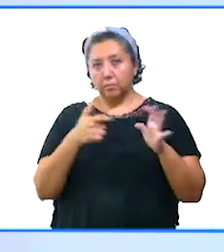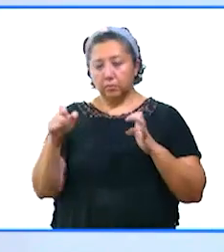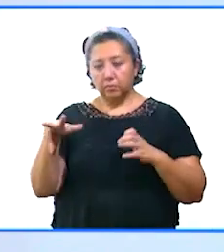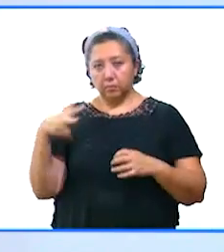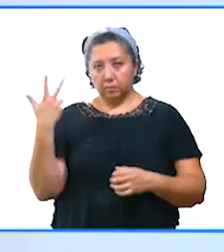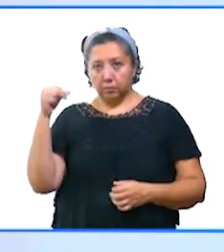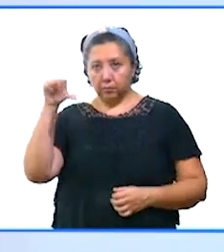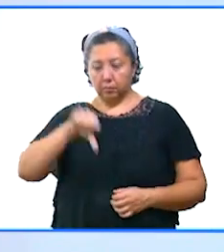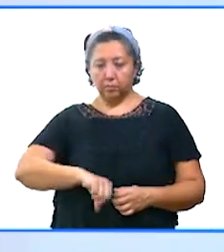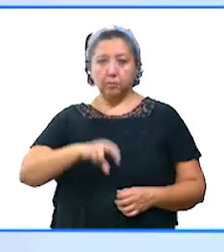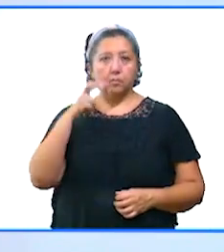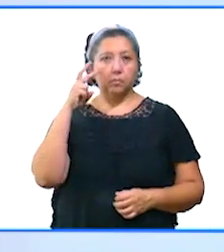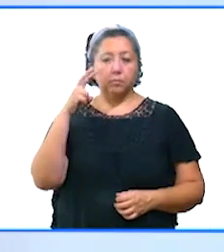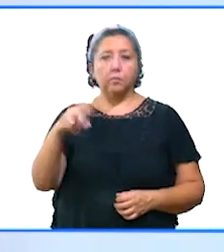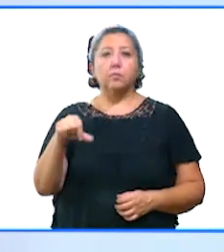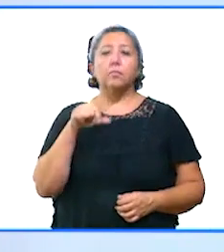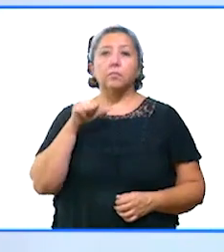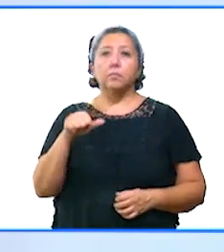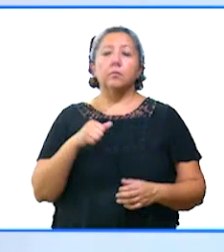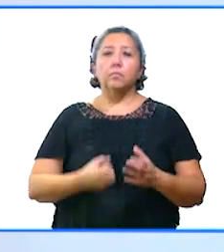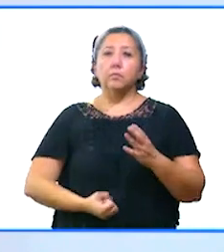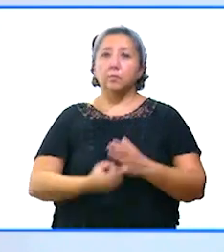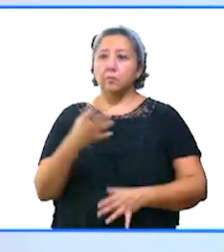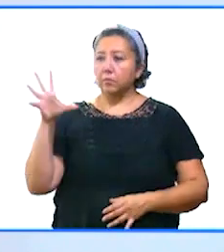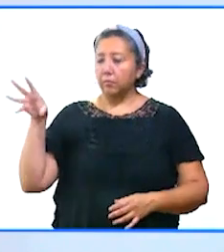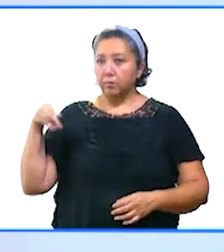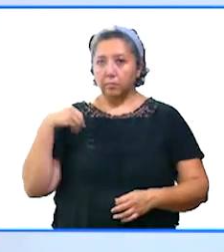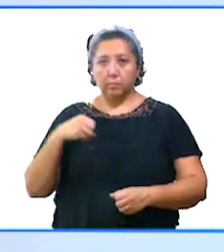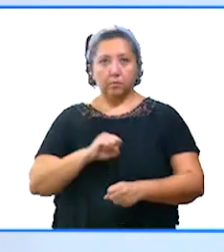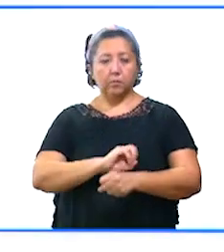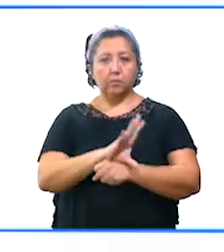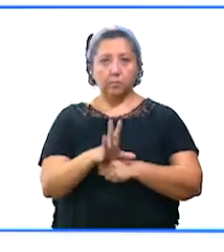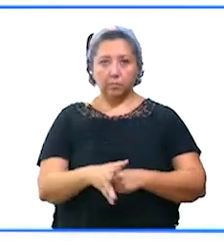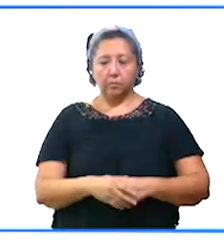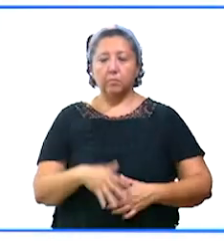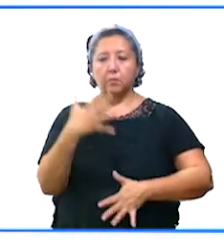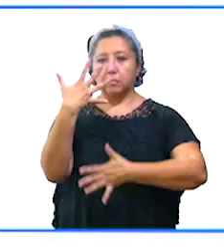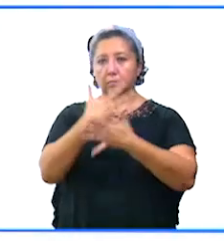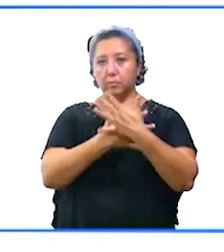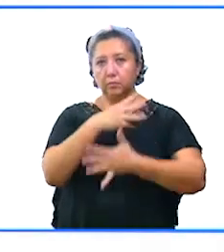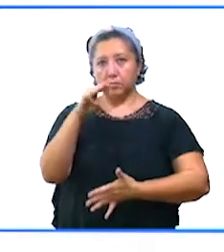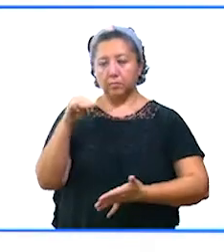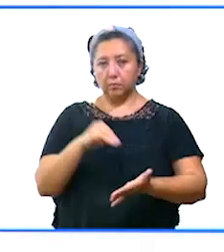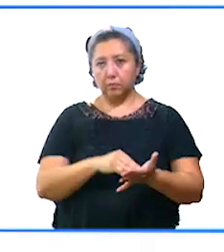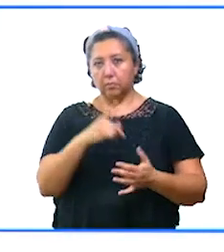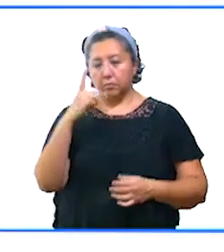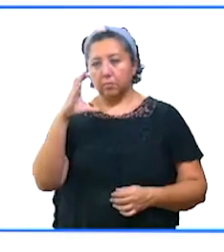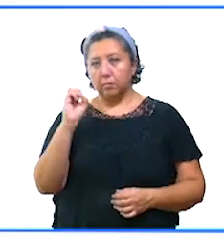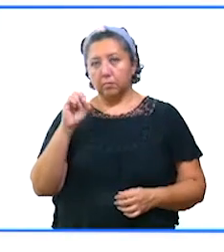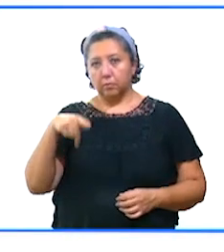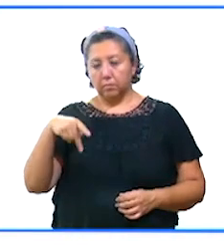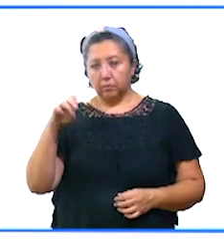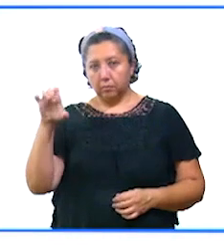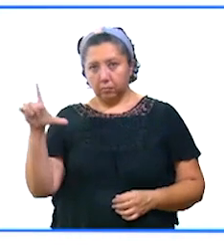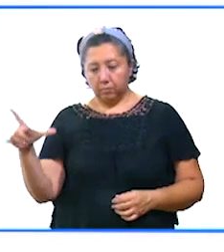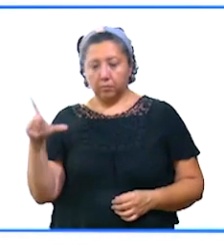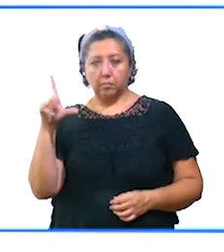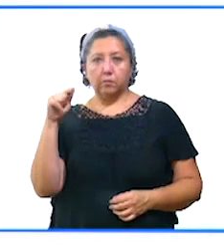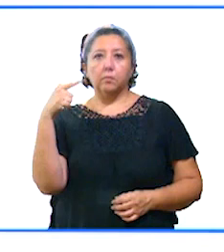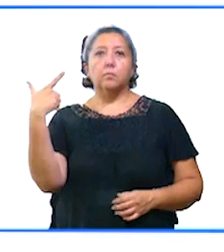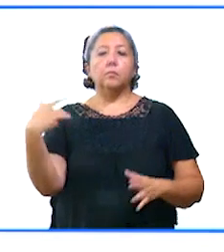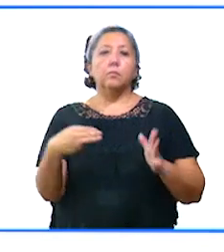77.713. Hoy se detectaron 16 nuevos contagios de coronavirus, 15 en Mérida, 1 en Concal. De los